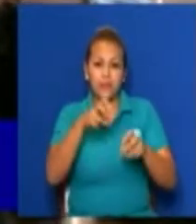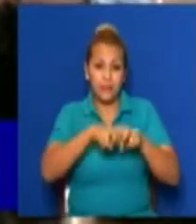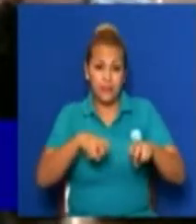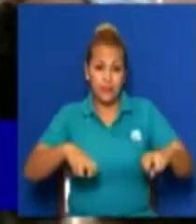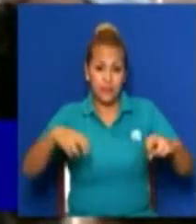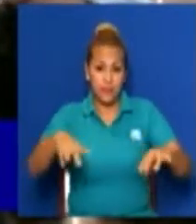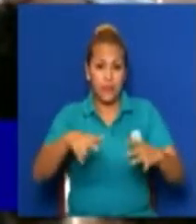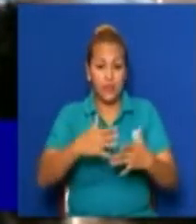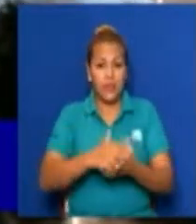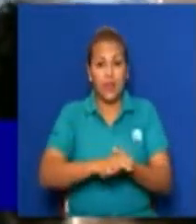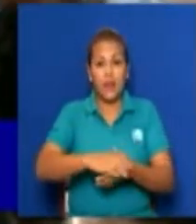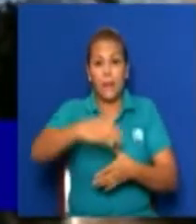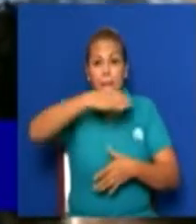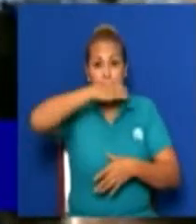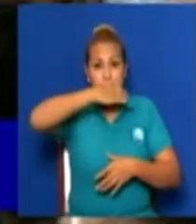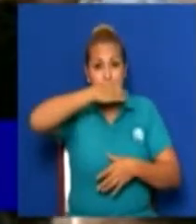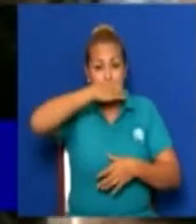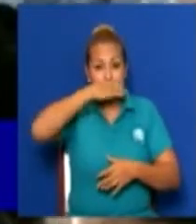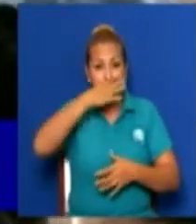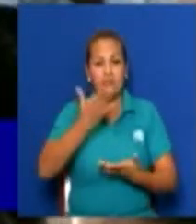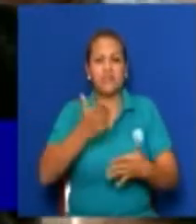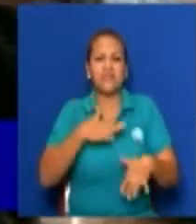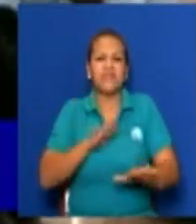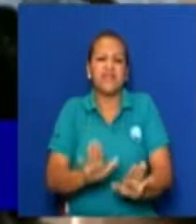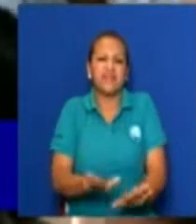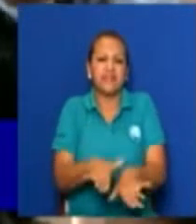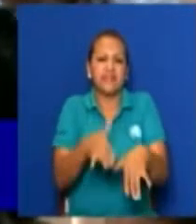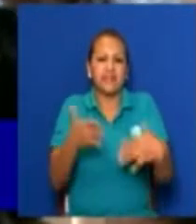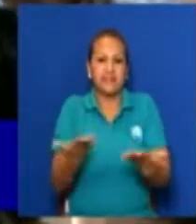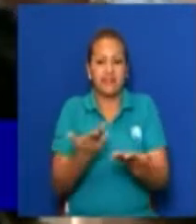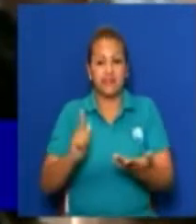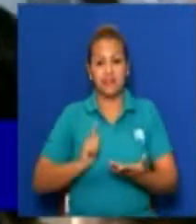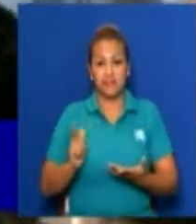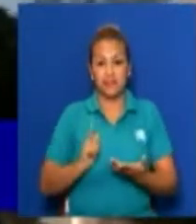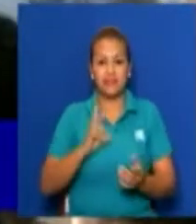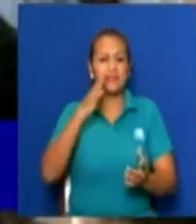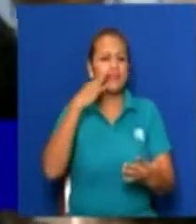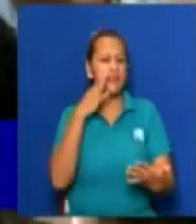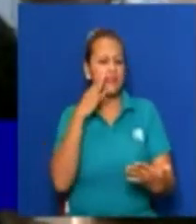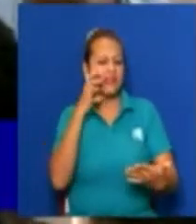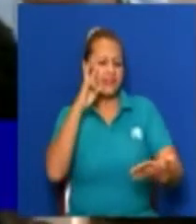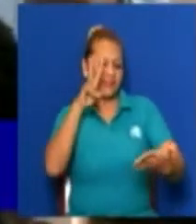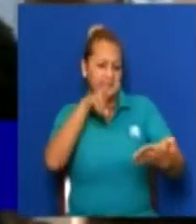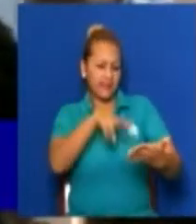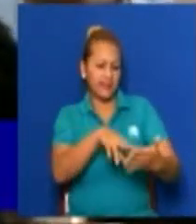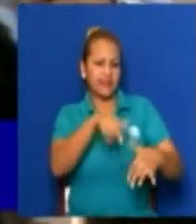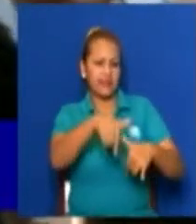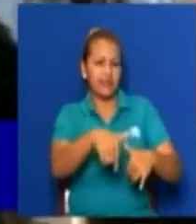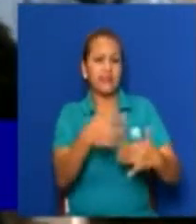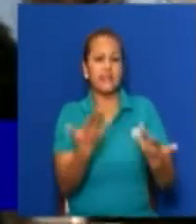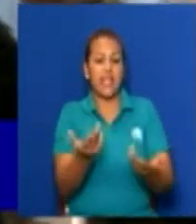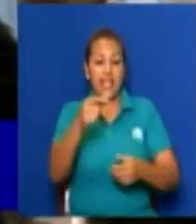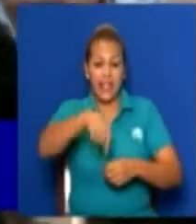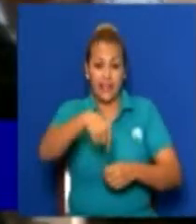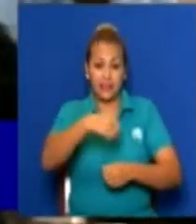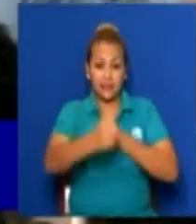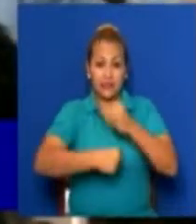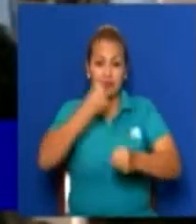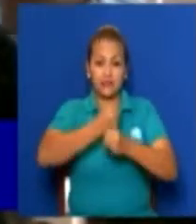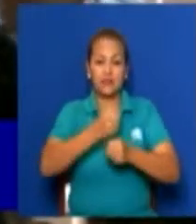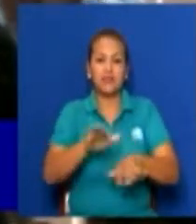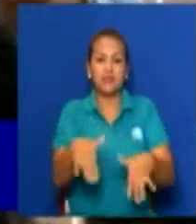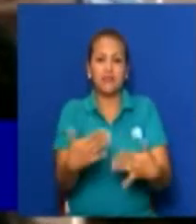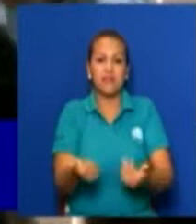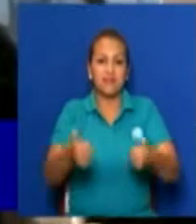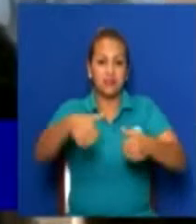Liberación Nacional, ¿qué es lo que tenemos previsto antes de cierre de este año en relación a la